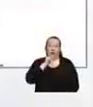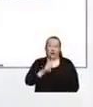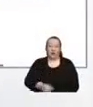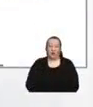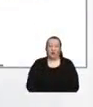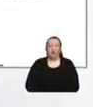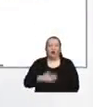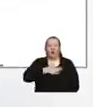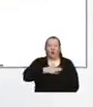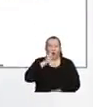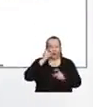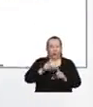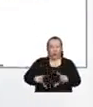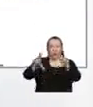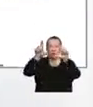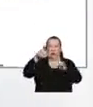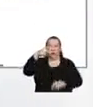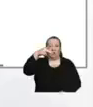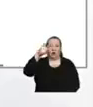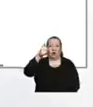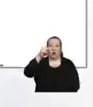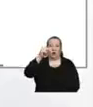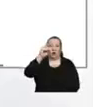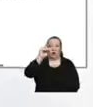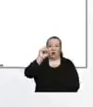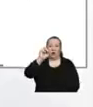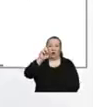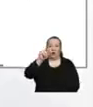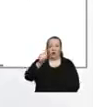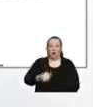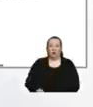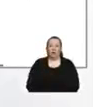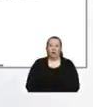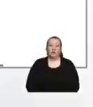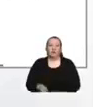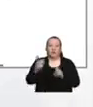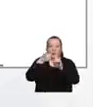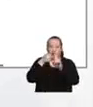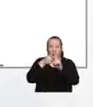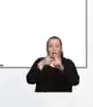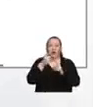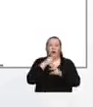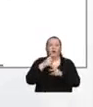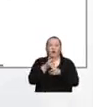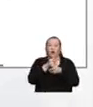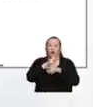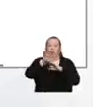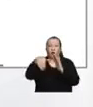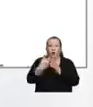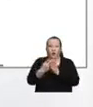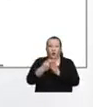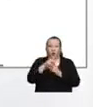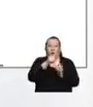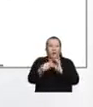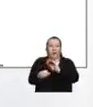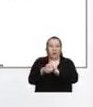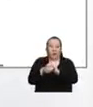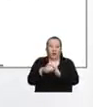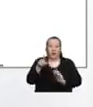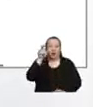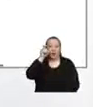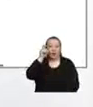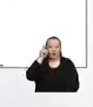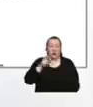pandora papers primero todo el estado ha tratado de encubrir a las gestiones corregimos o sea los 900